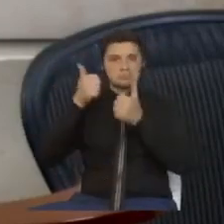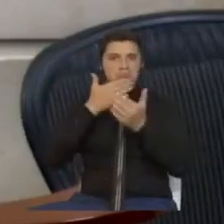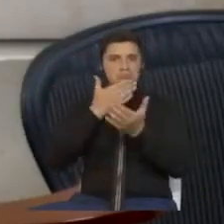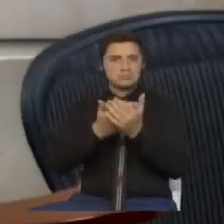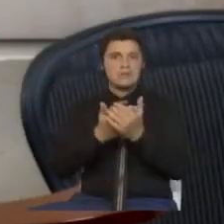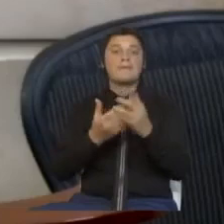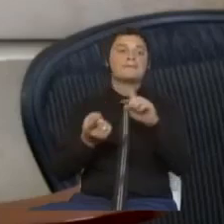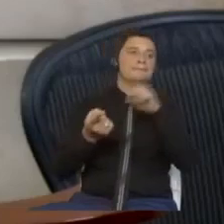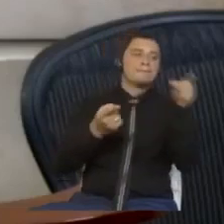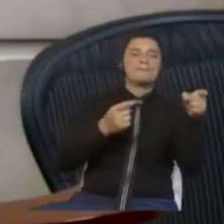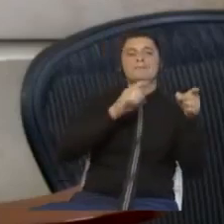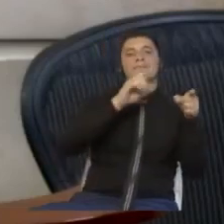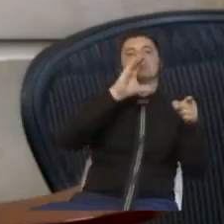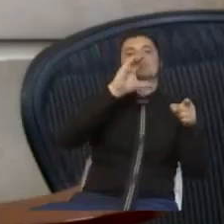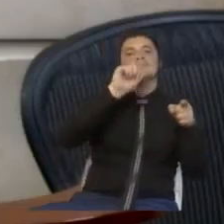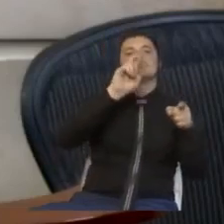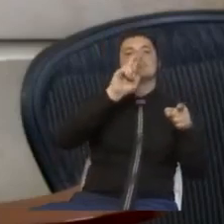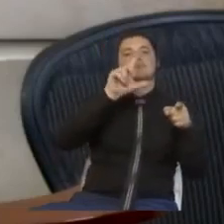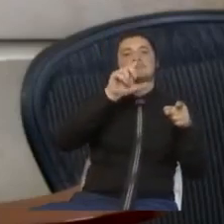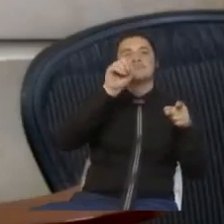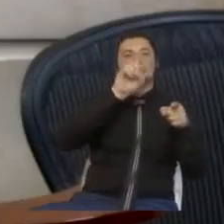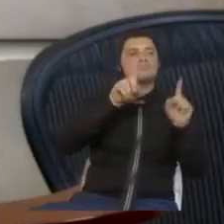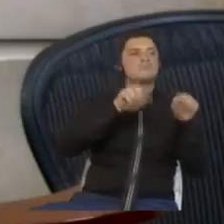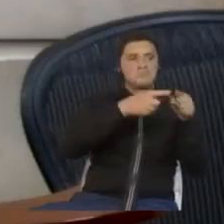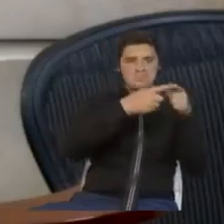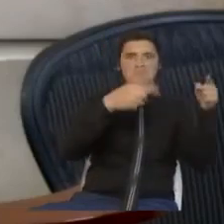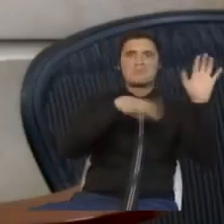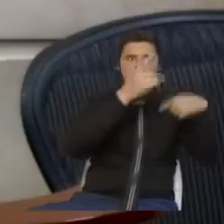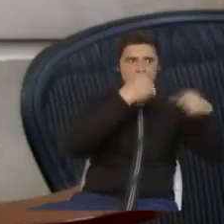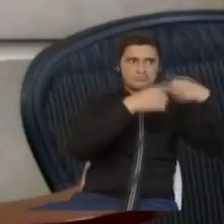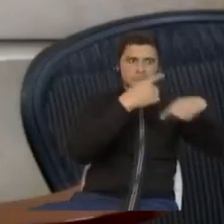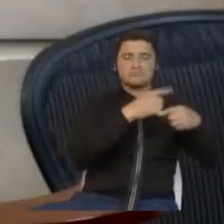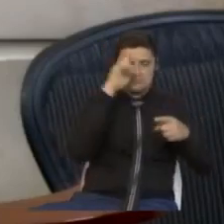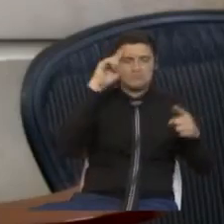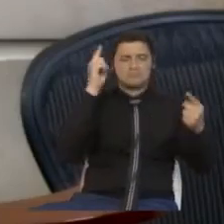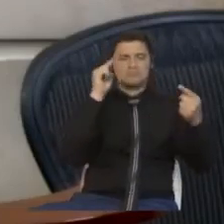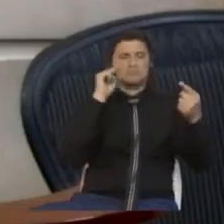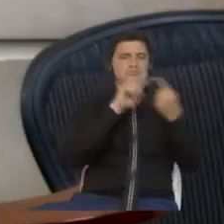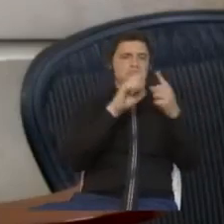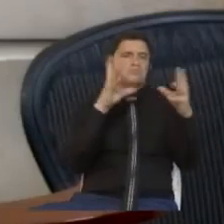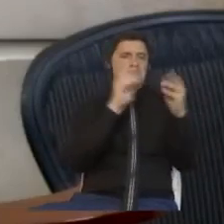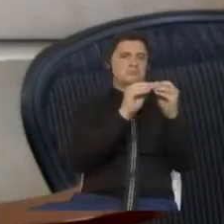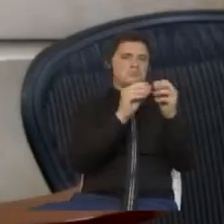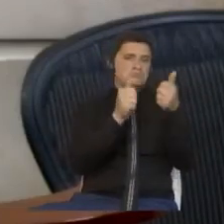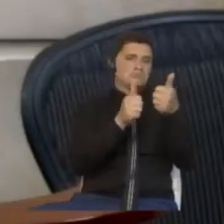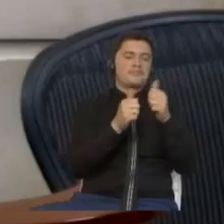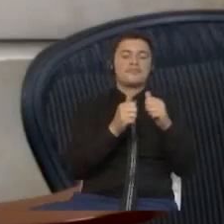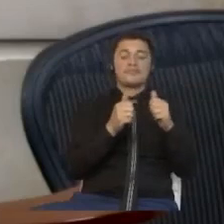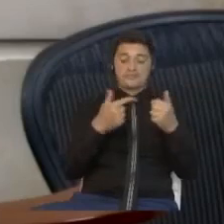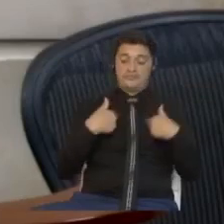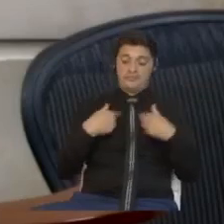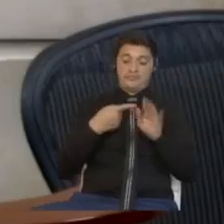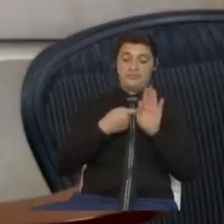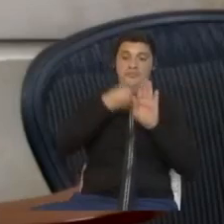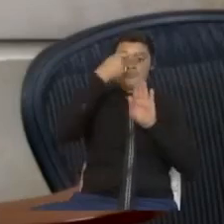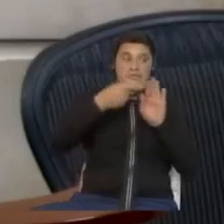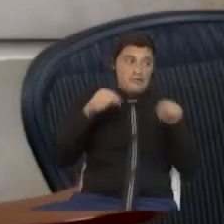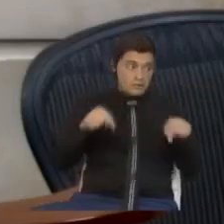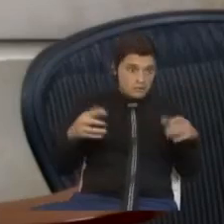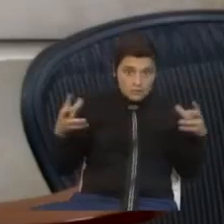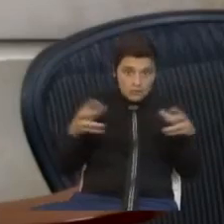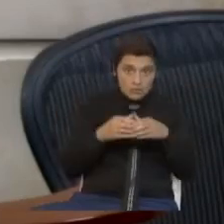buena medida las del senador carlos abraham jiménez como presidente de esta corporación quiero